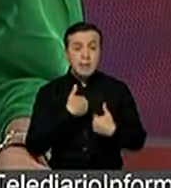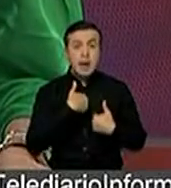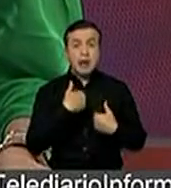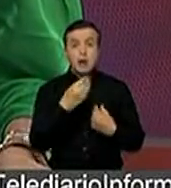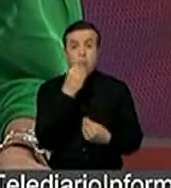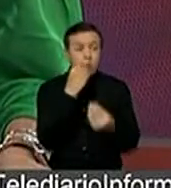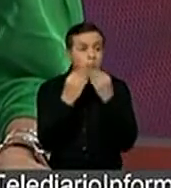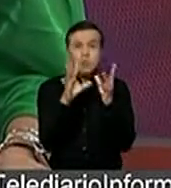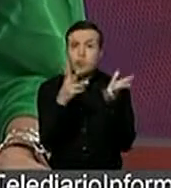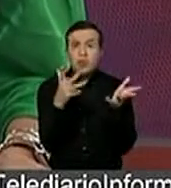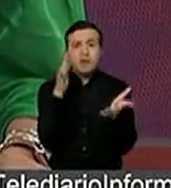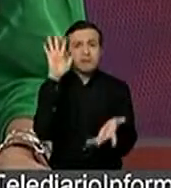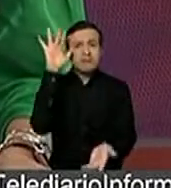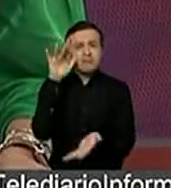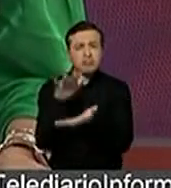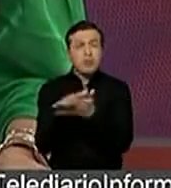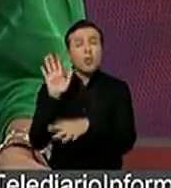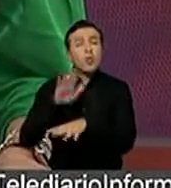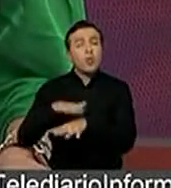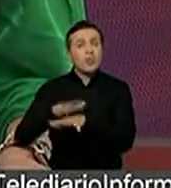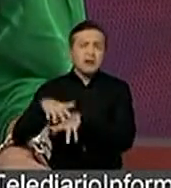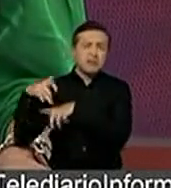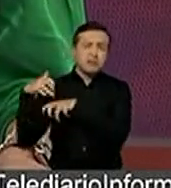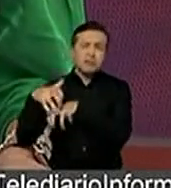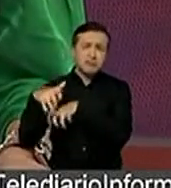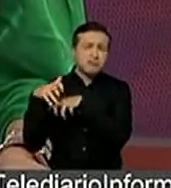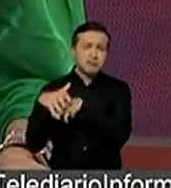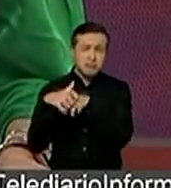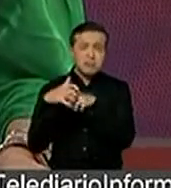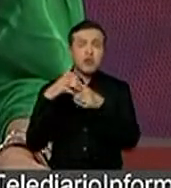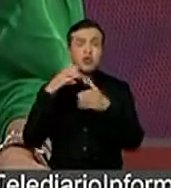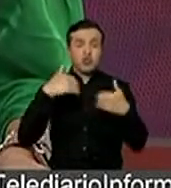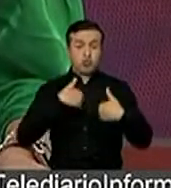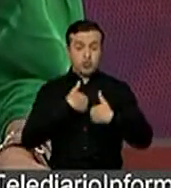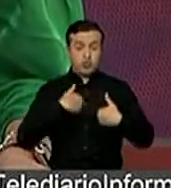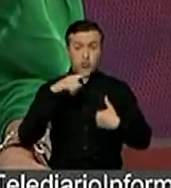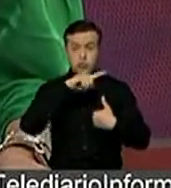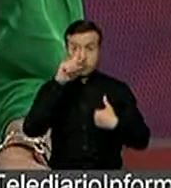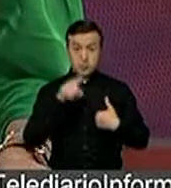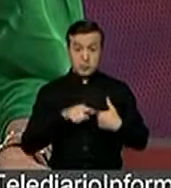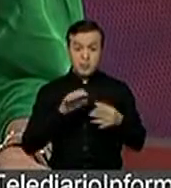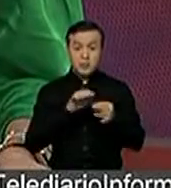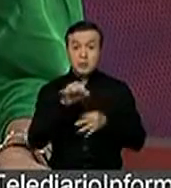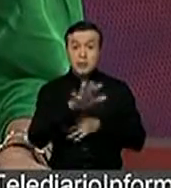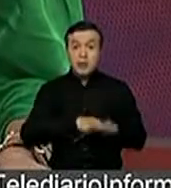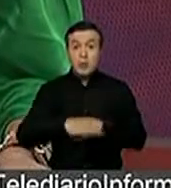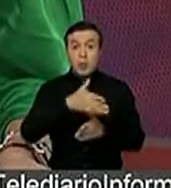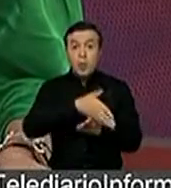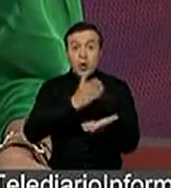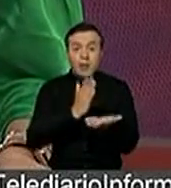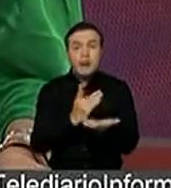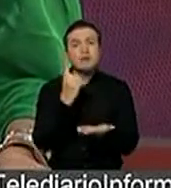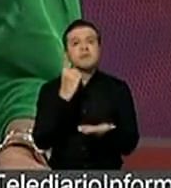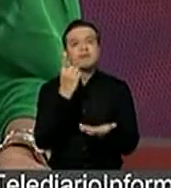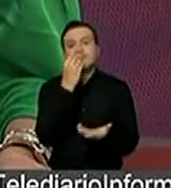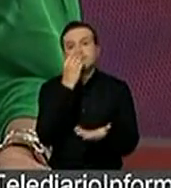a las manifestaciones que soporta el Ecuador. El zoológico de Quito, ubicado en la parroquia de Guayabamba, es uno de los